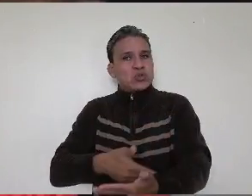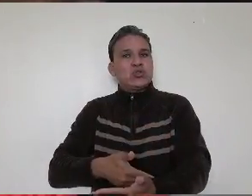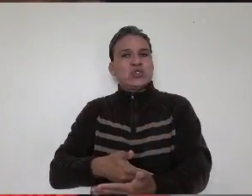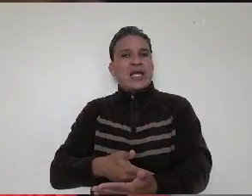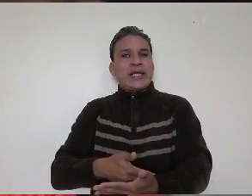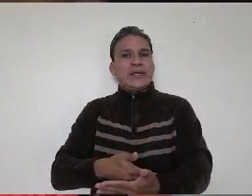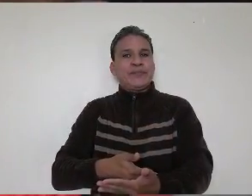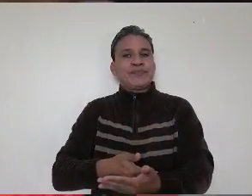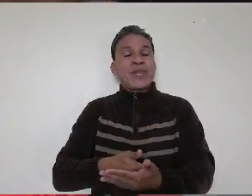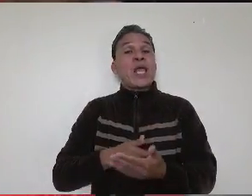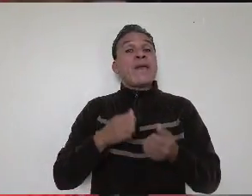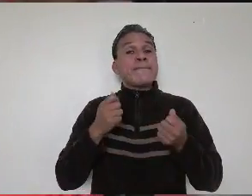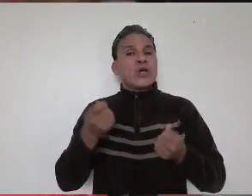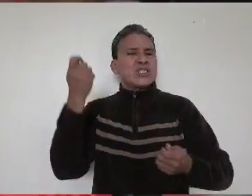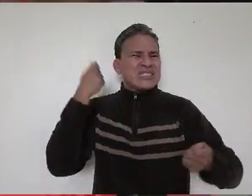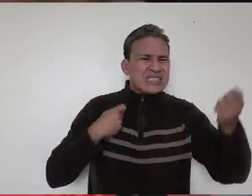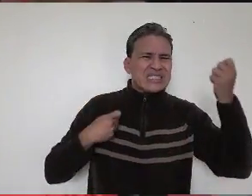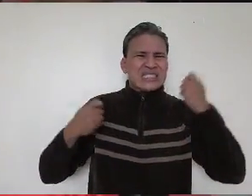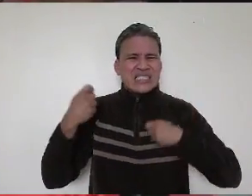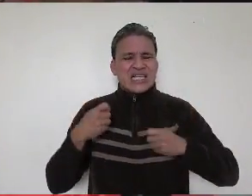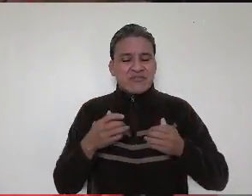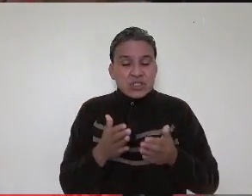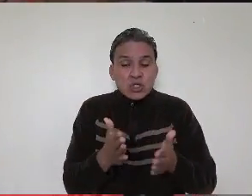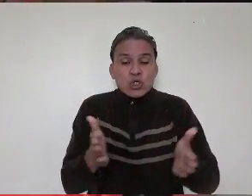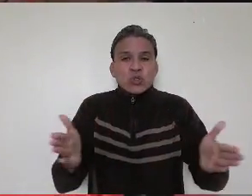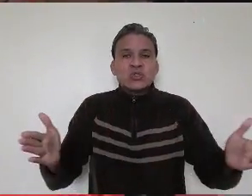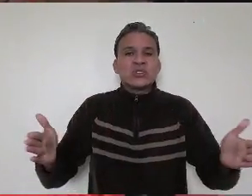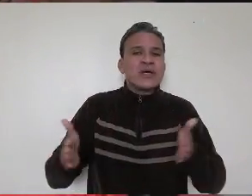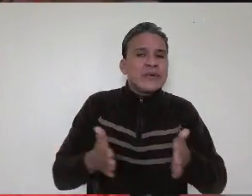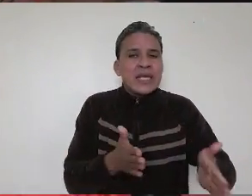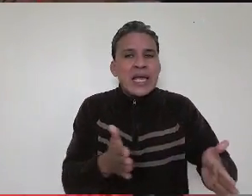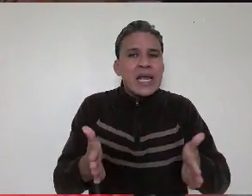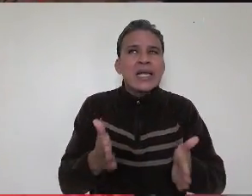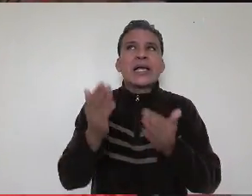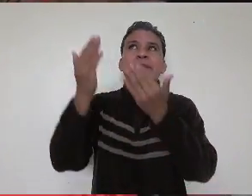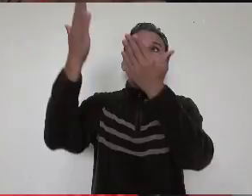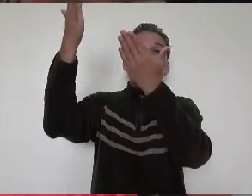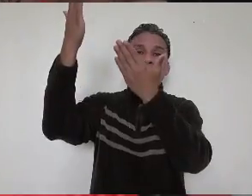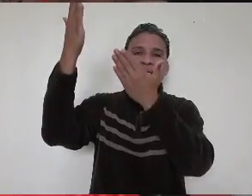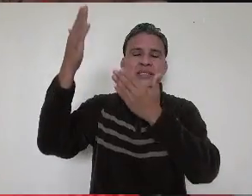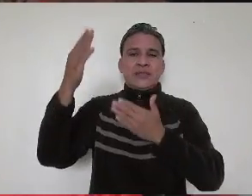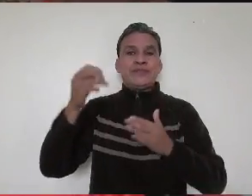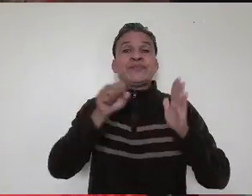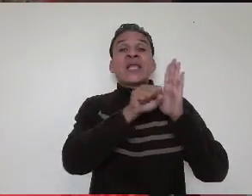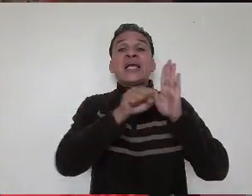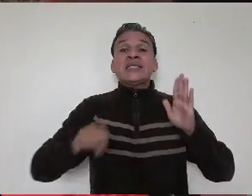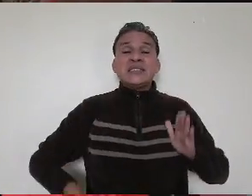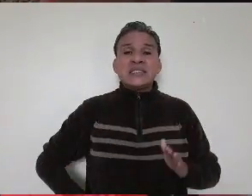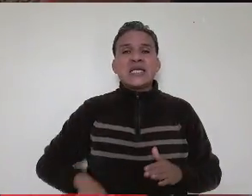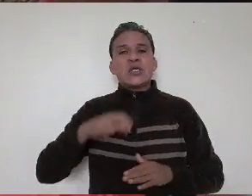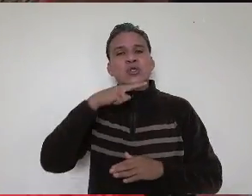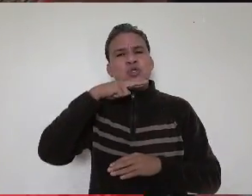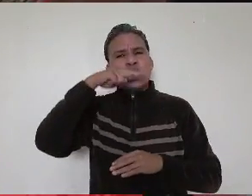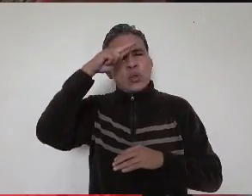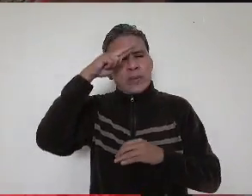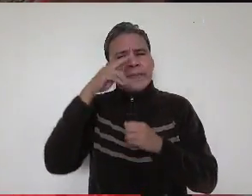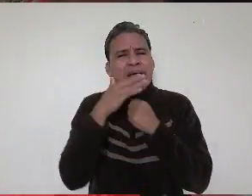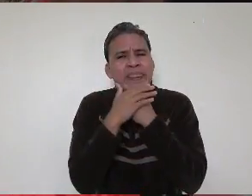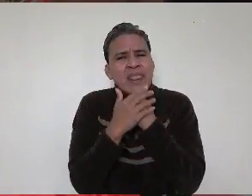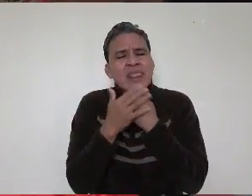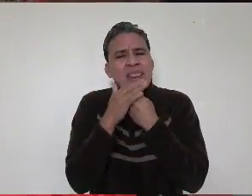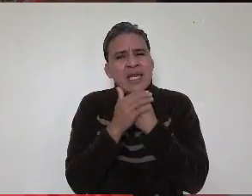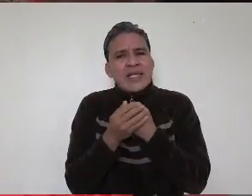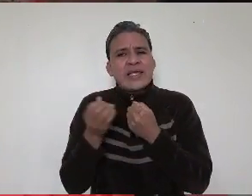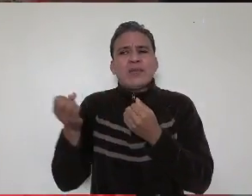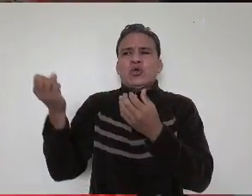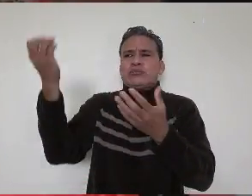este sacrificio nos abre el camino hacia ti. Señor Padre de misericordia, derrama sobre nosotros el espíritu